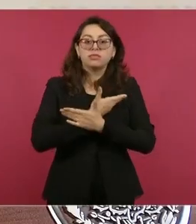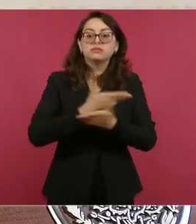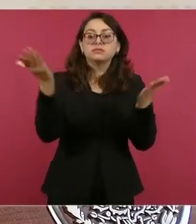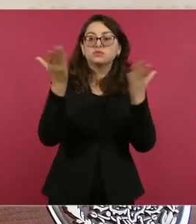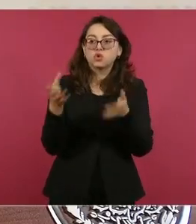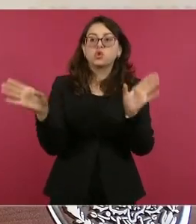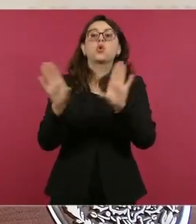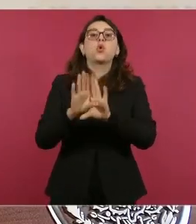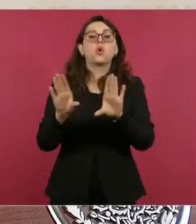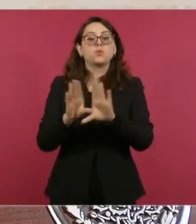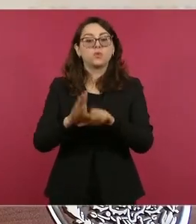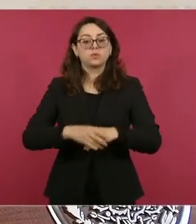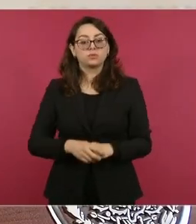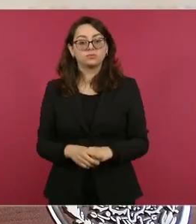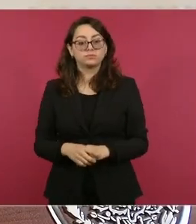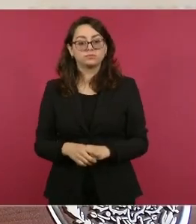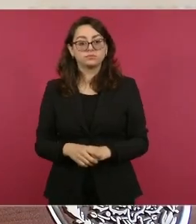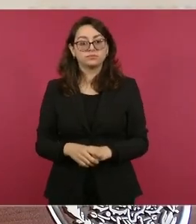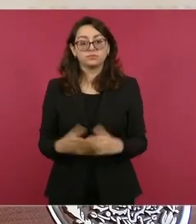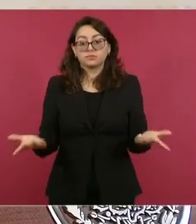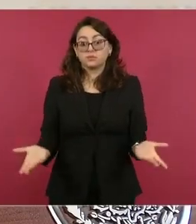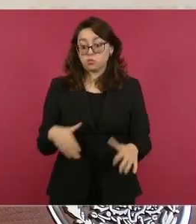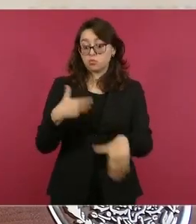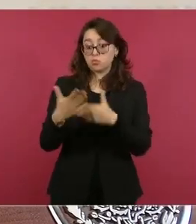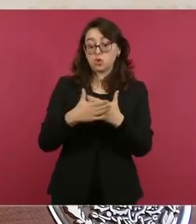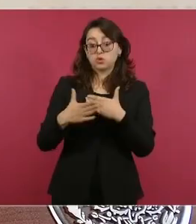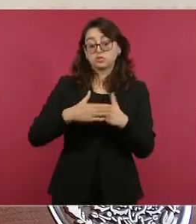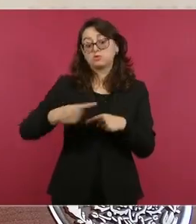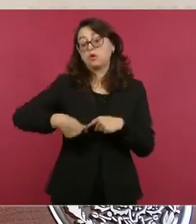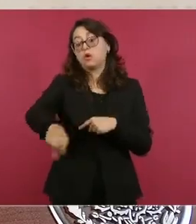campaña de vacunación. ¿Quién nos ayuda?